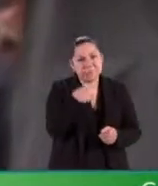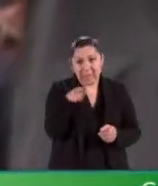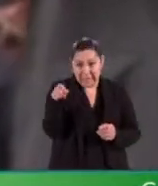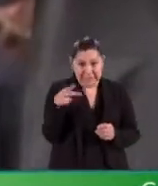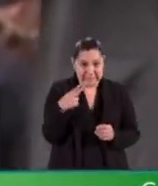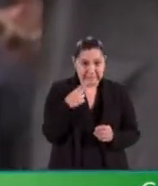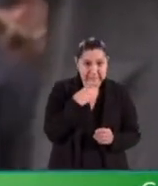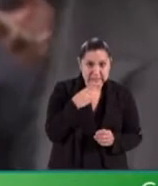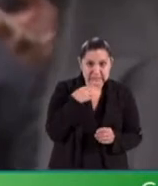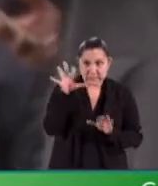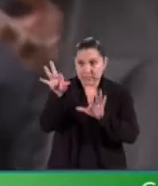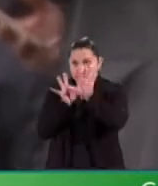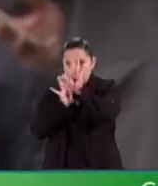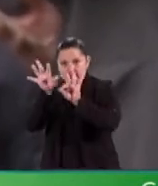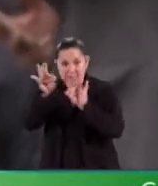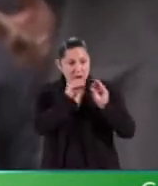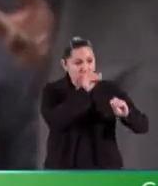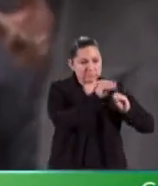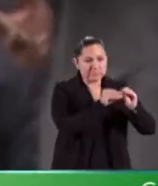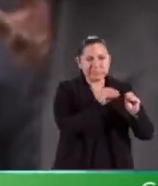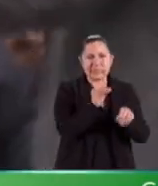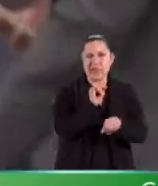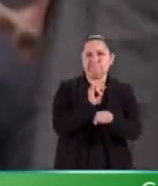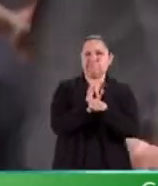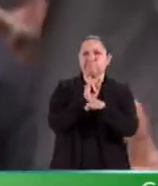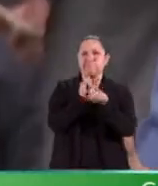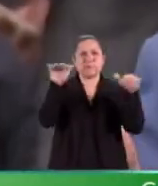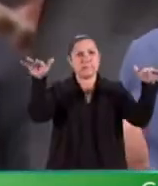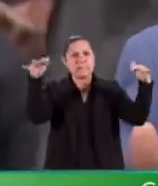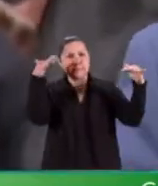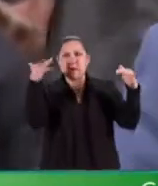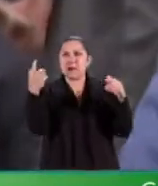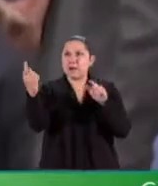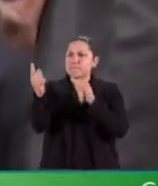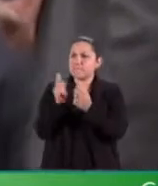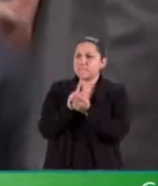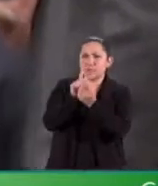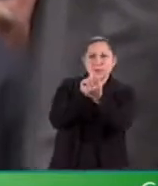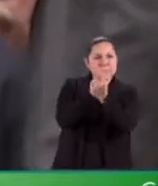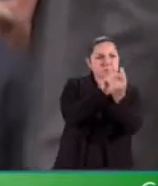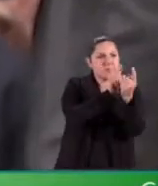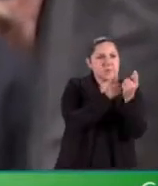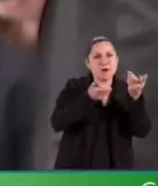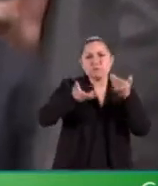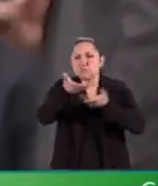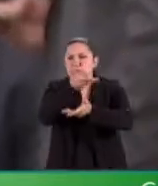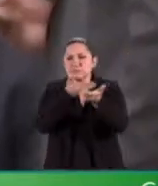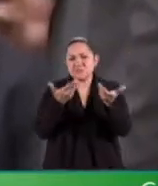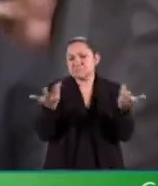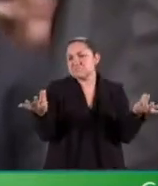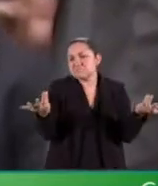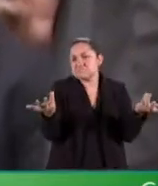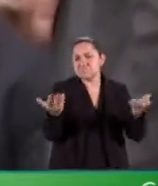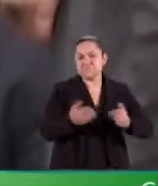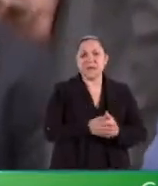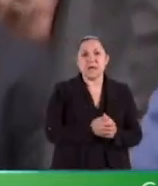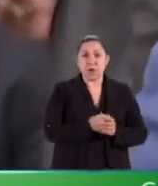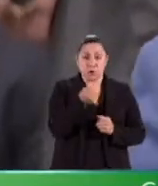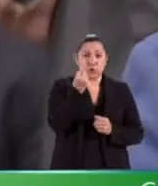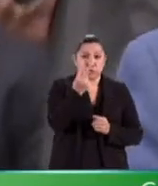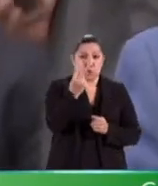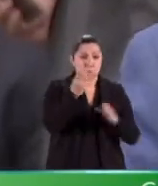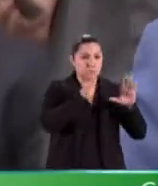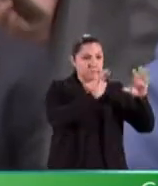una simulación, más que otra cosa. Tenemos dos ejemplos de este sector que